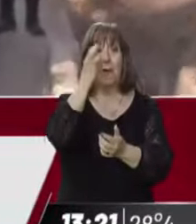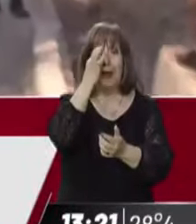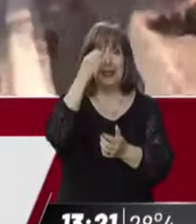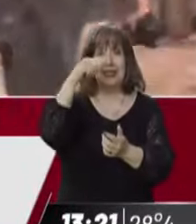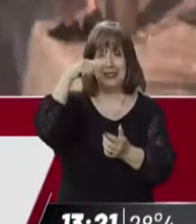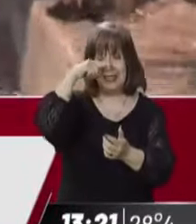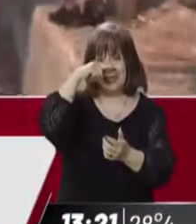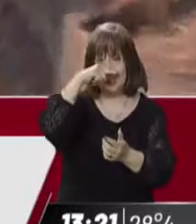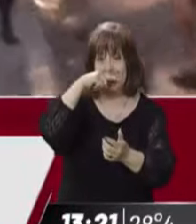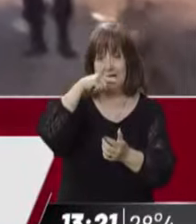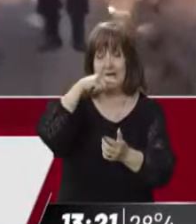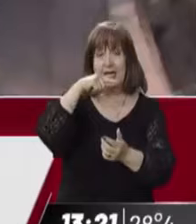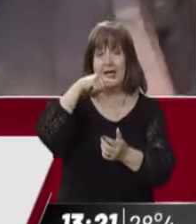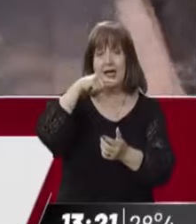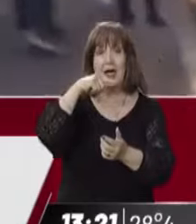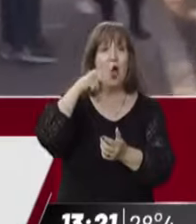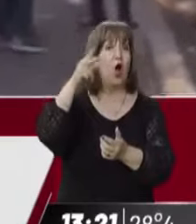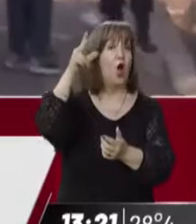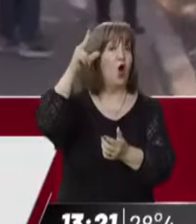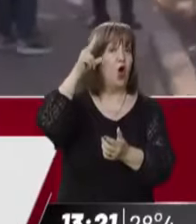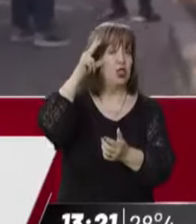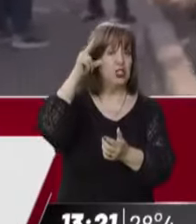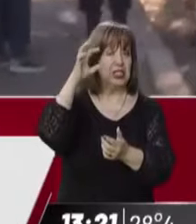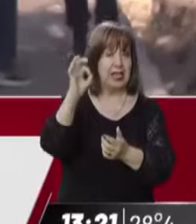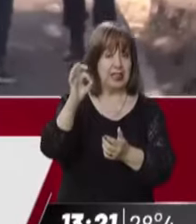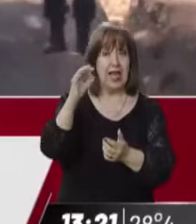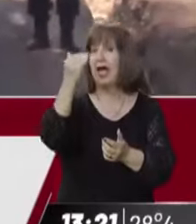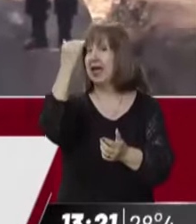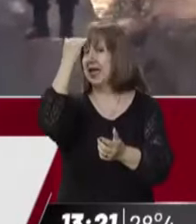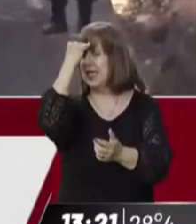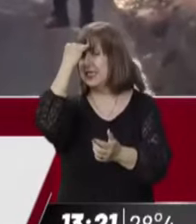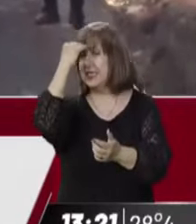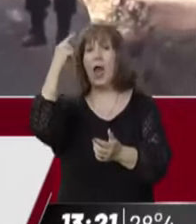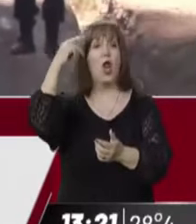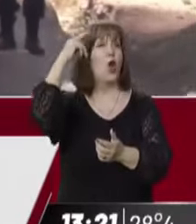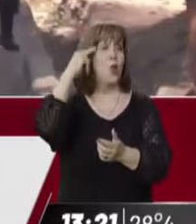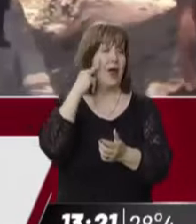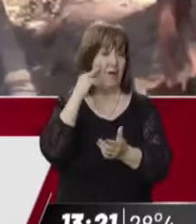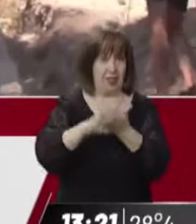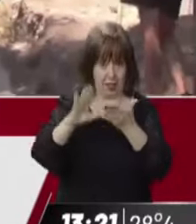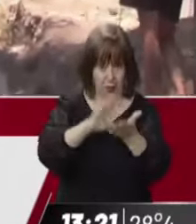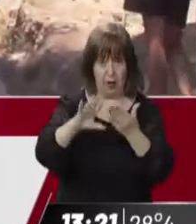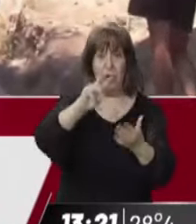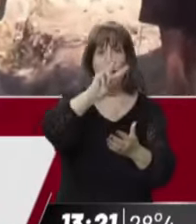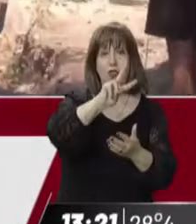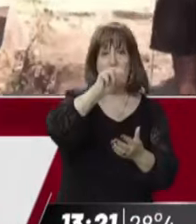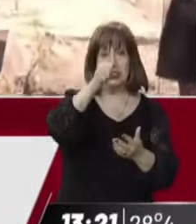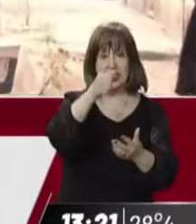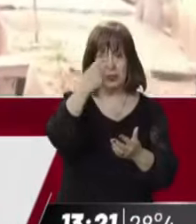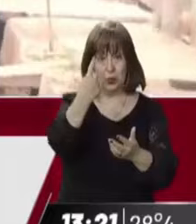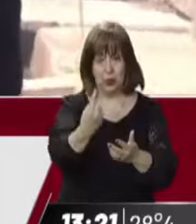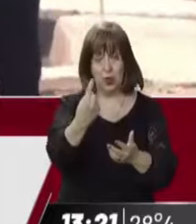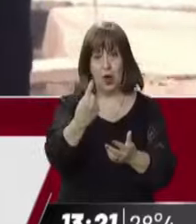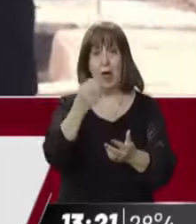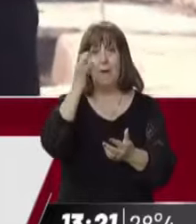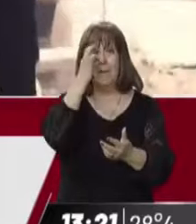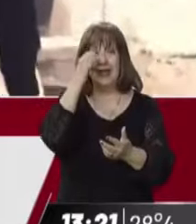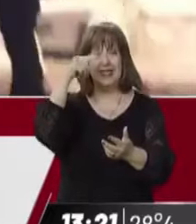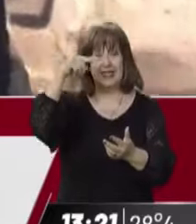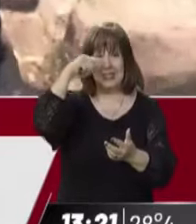27 27 80 159 rep 12